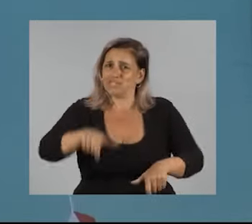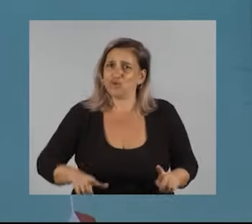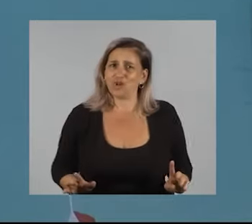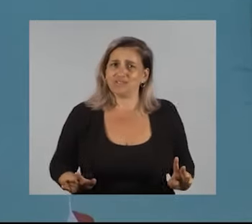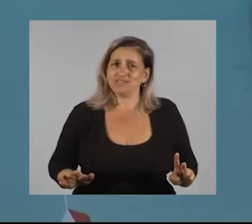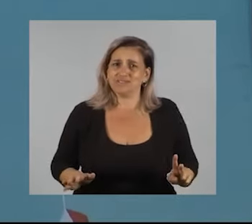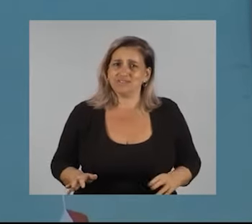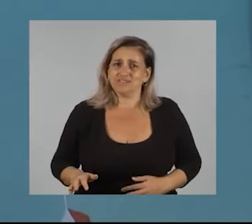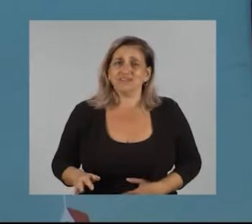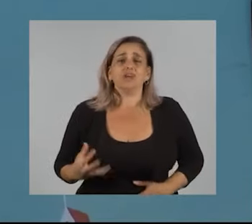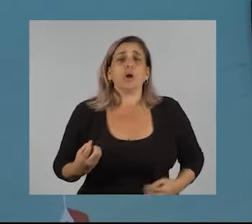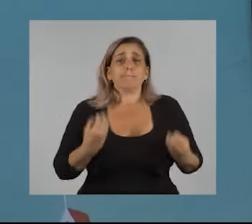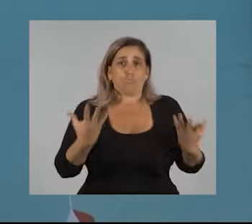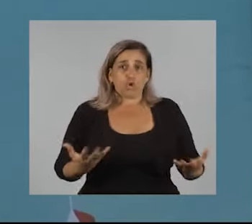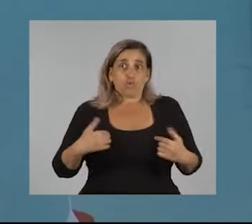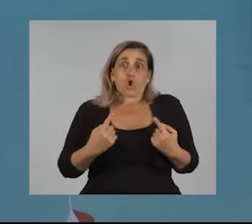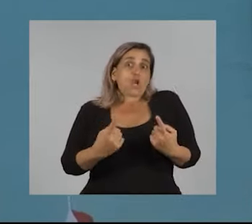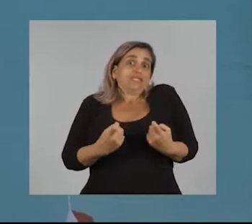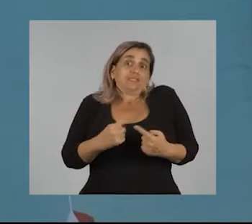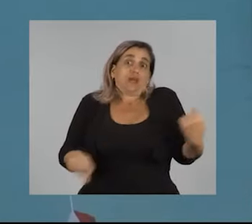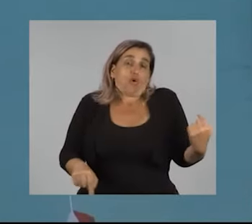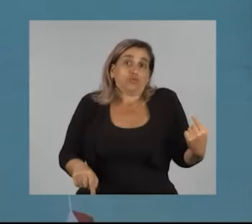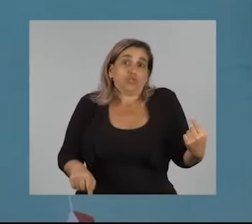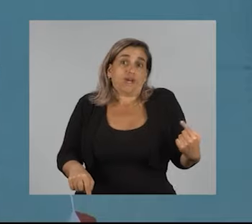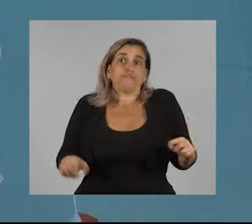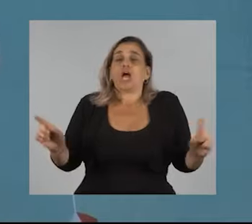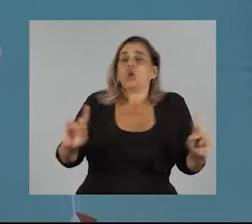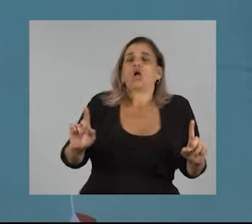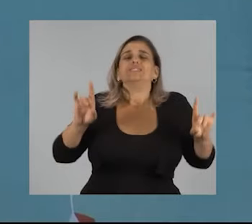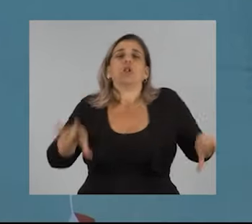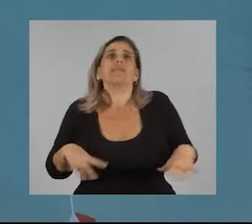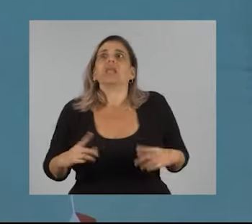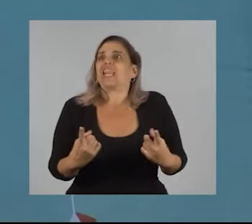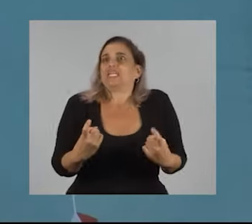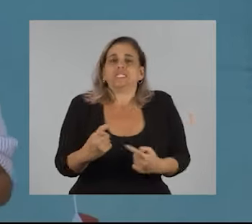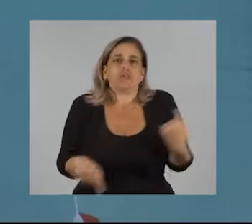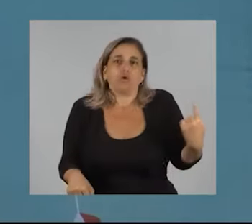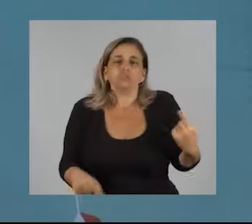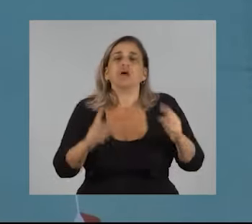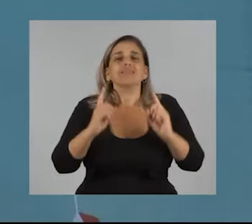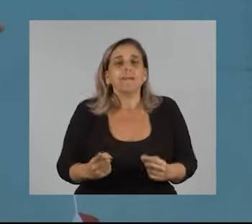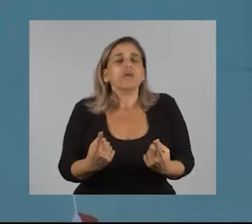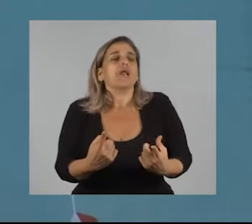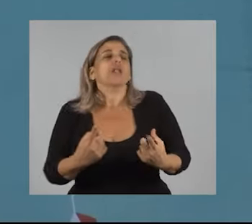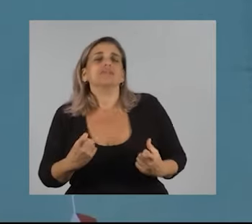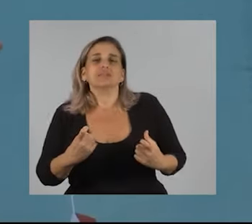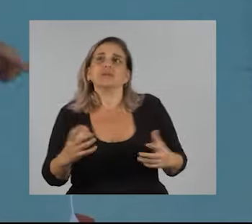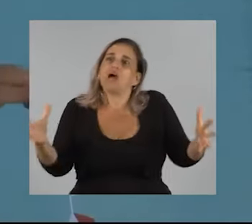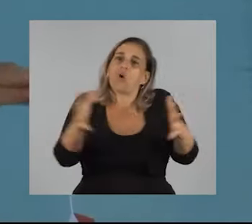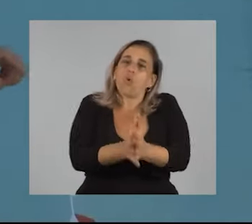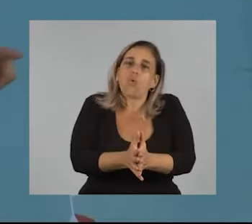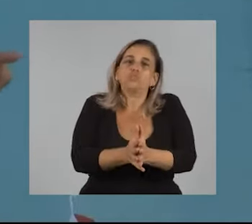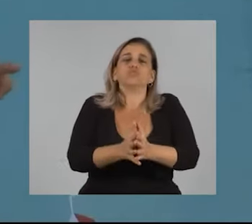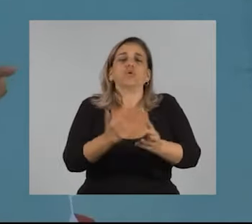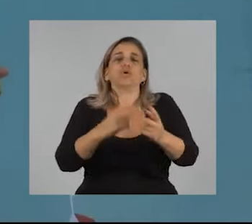gente. Porque si uno tiene una necesidad, no es solo que tenga una necesidad. La necesidad va de